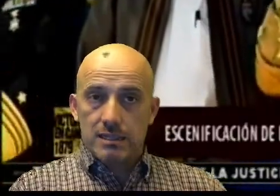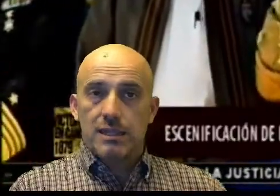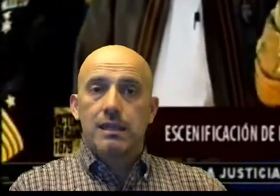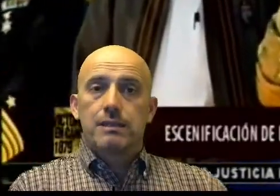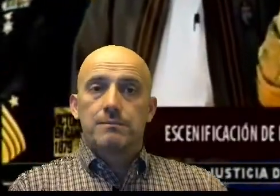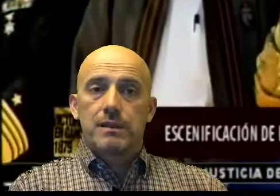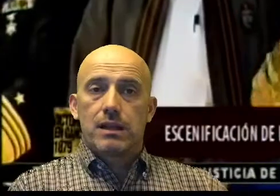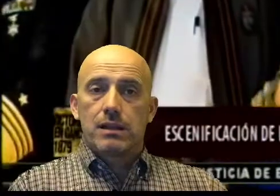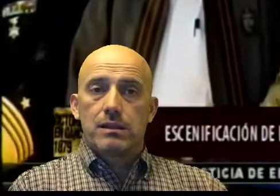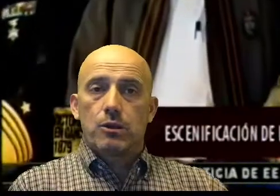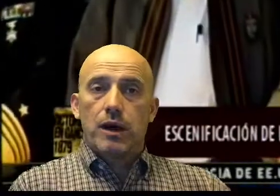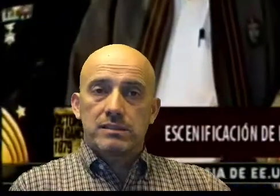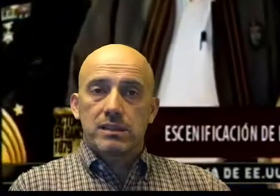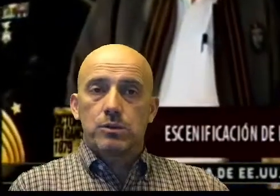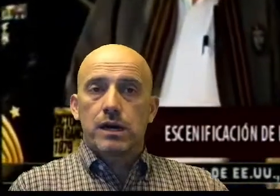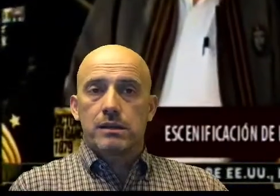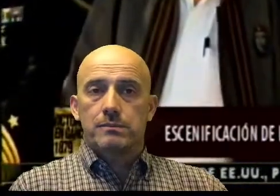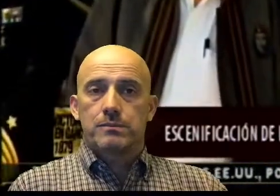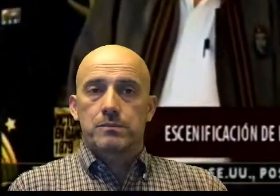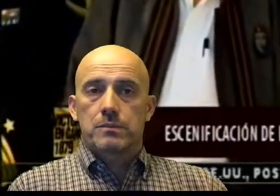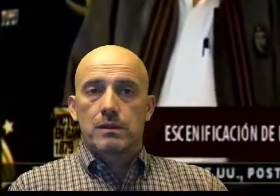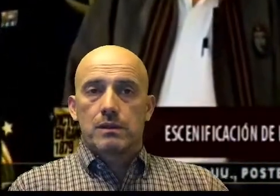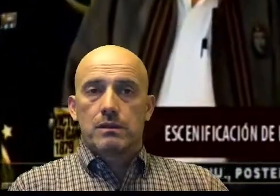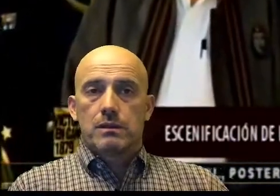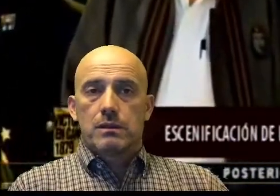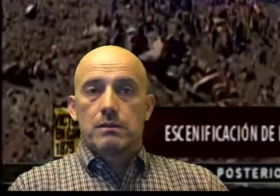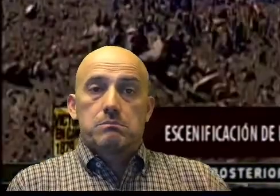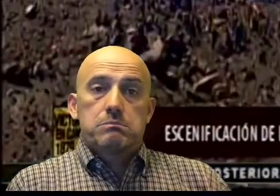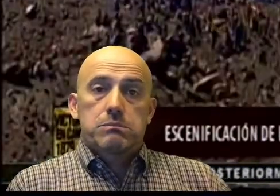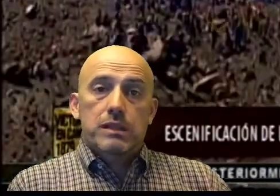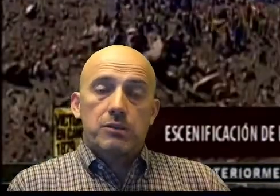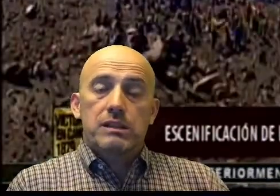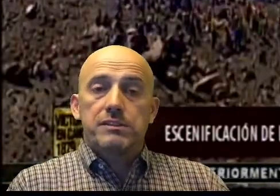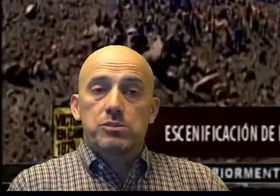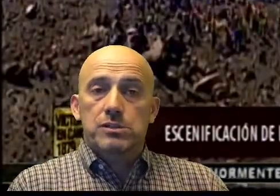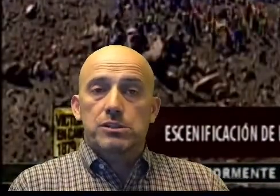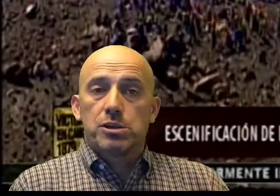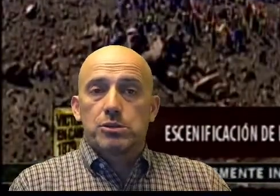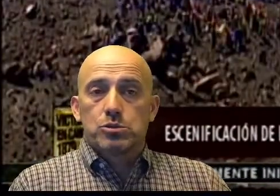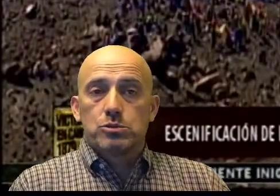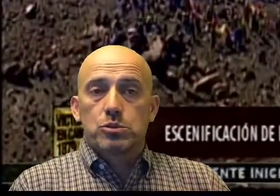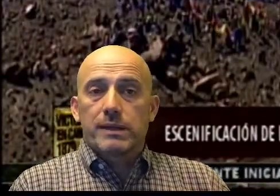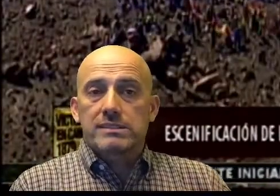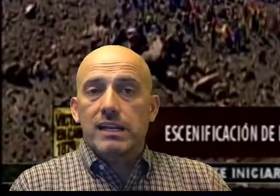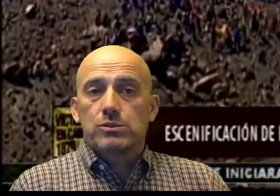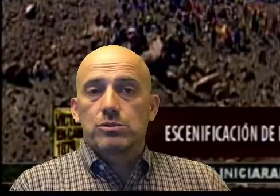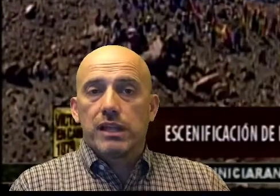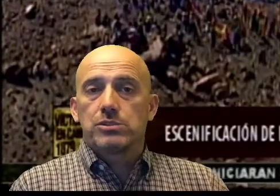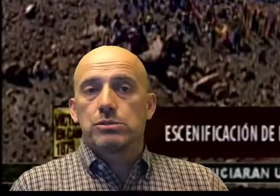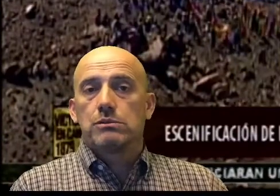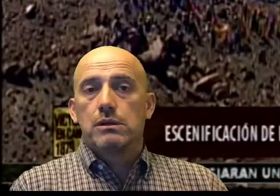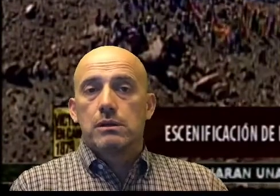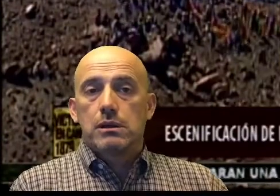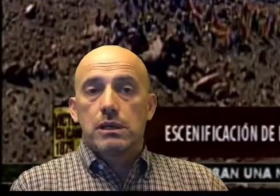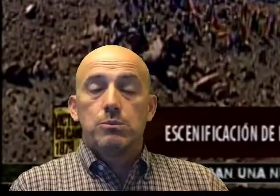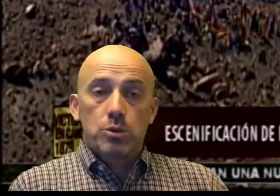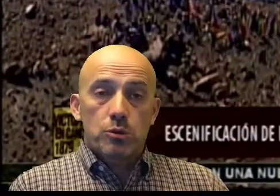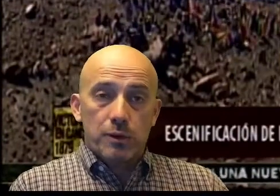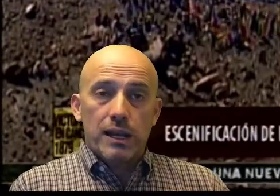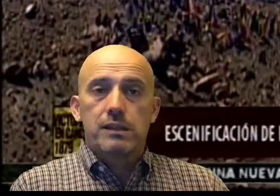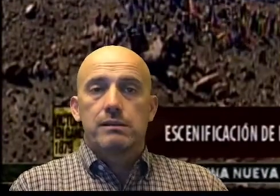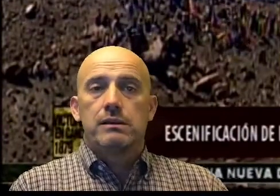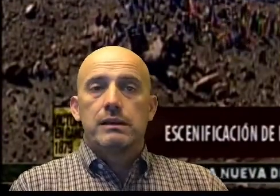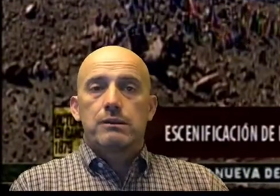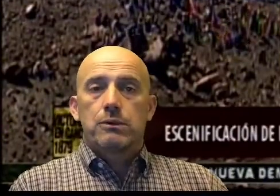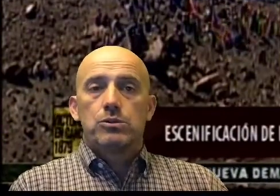terrateniente de lo hace del lugar cada vez defendía su territorio su parcela sus derechos y